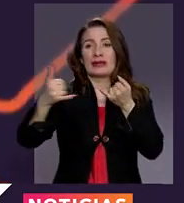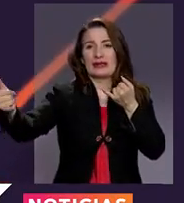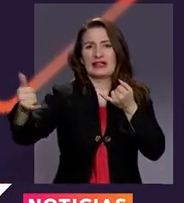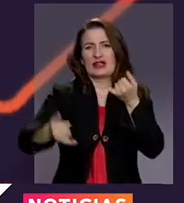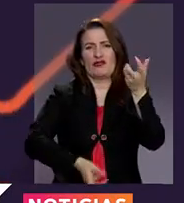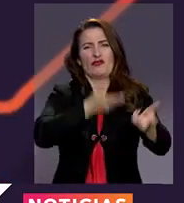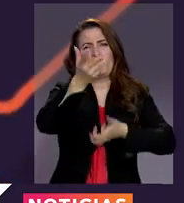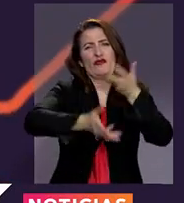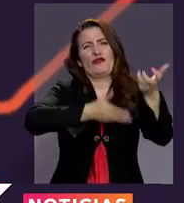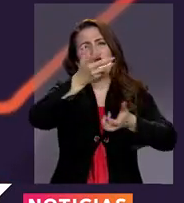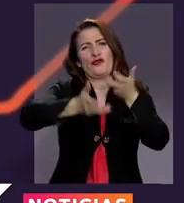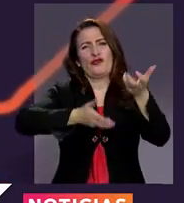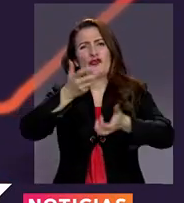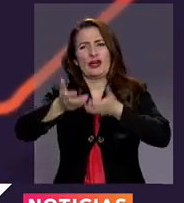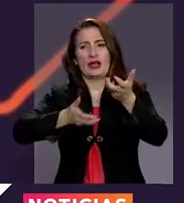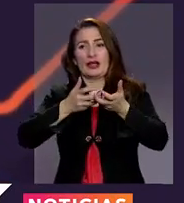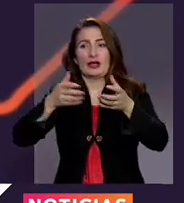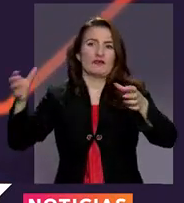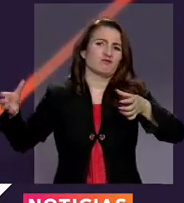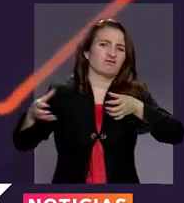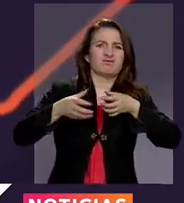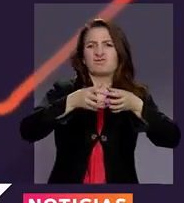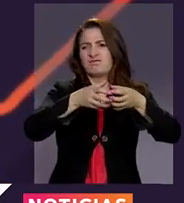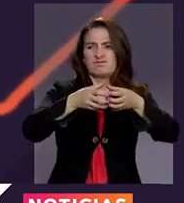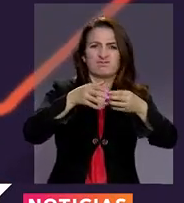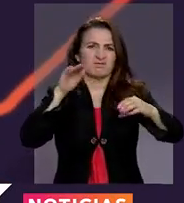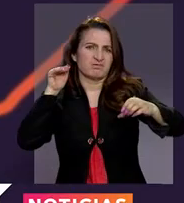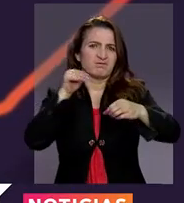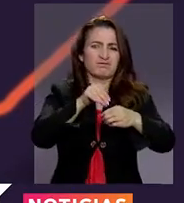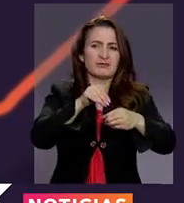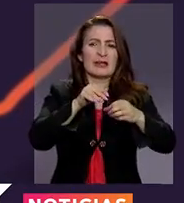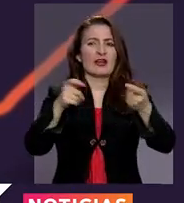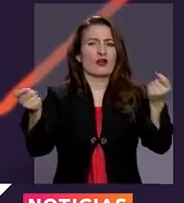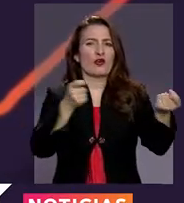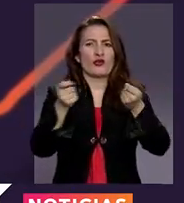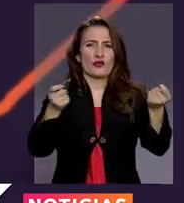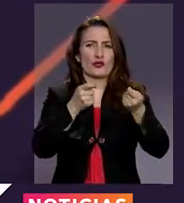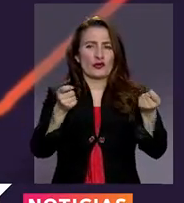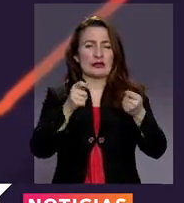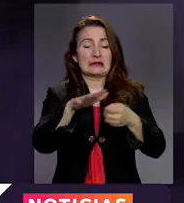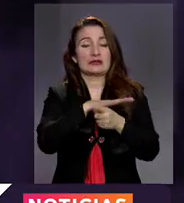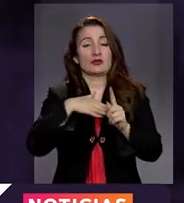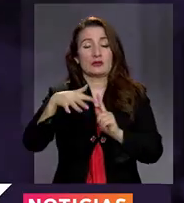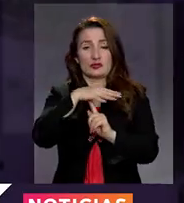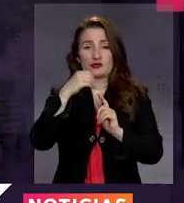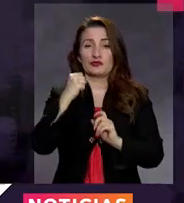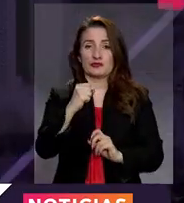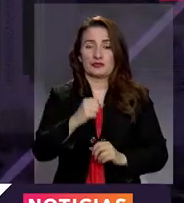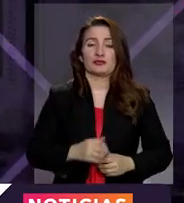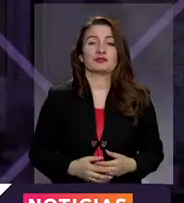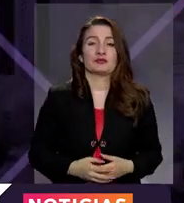calles el escuadrón móvil antidisturbios intervino para tratar de controlar la situación